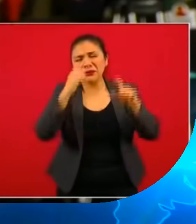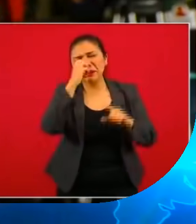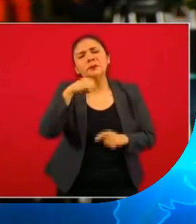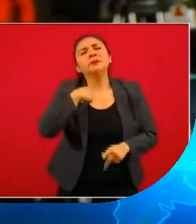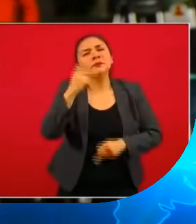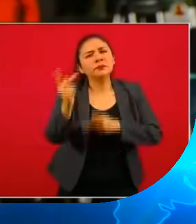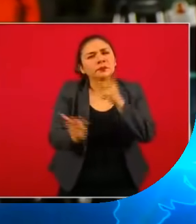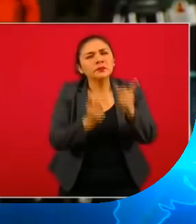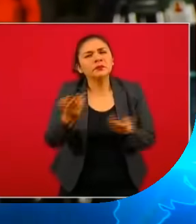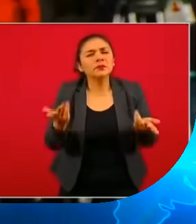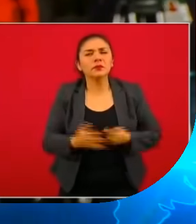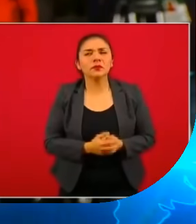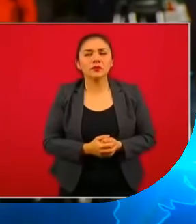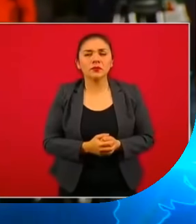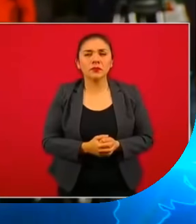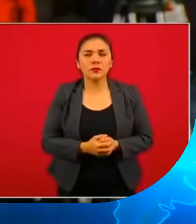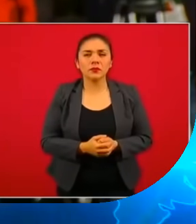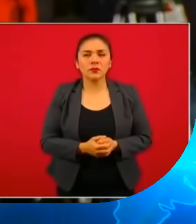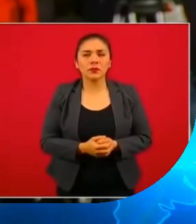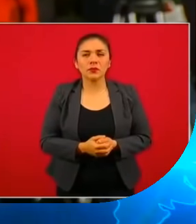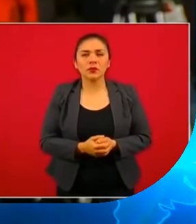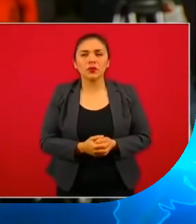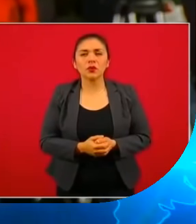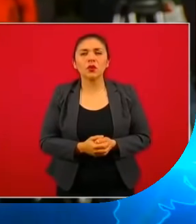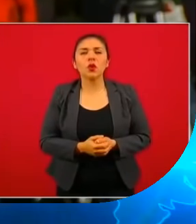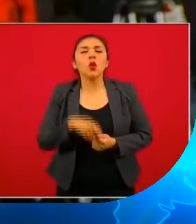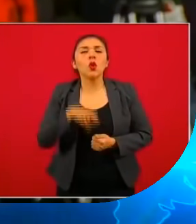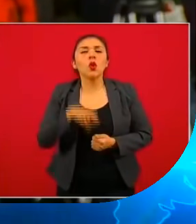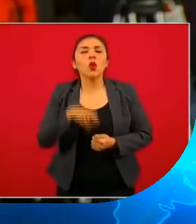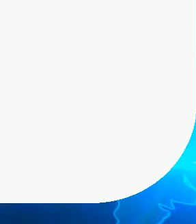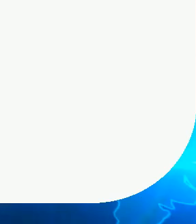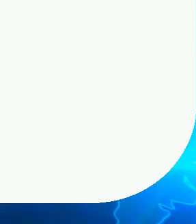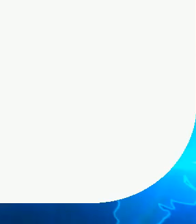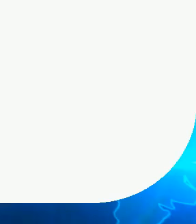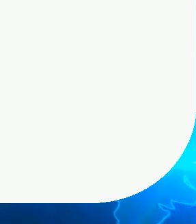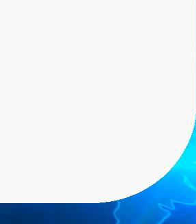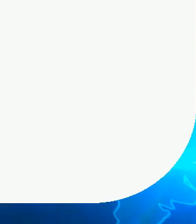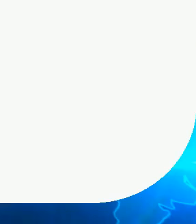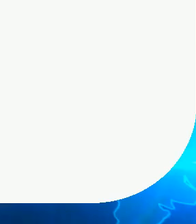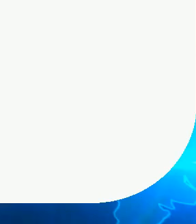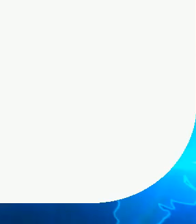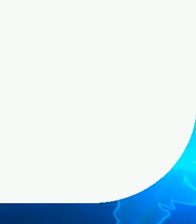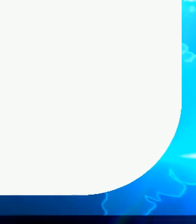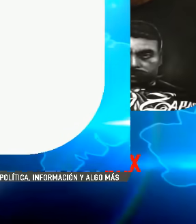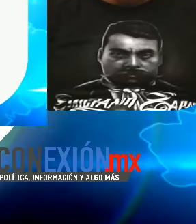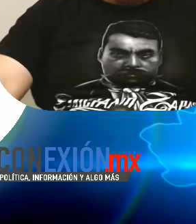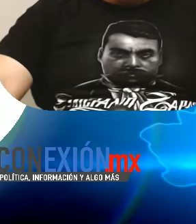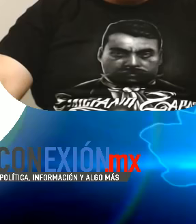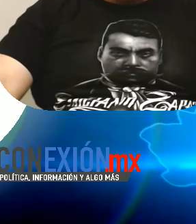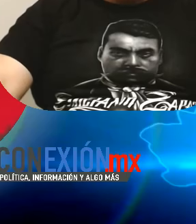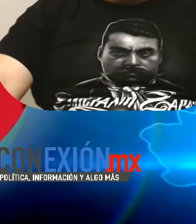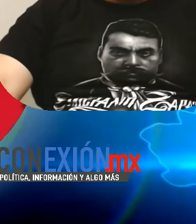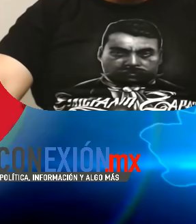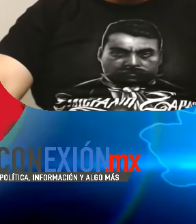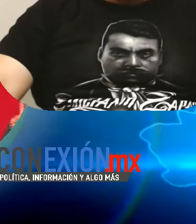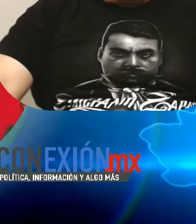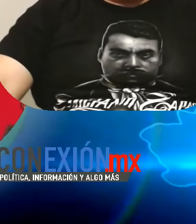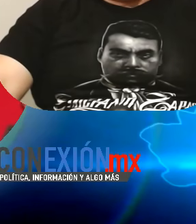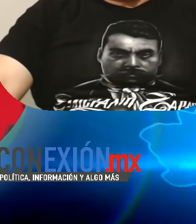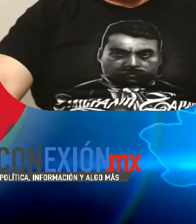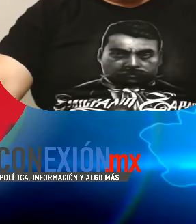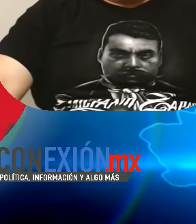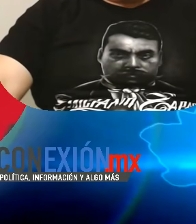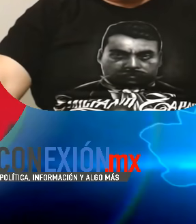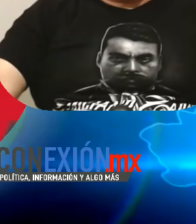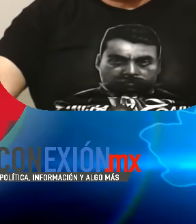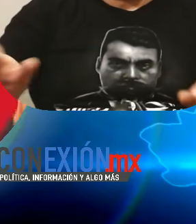preguntarle cómo va a buscar usted que haya elecciones libres y qué opinión